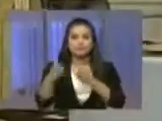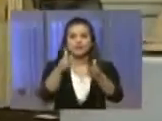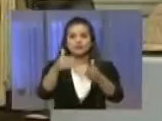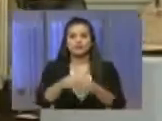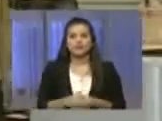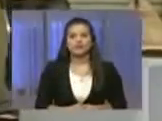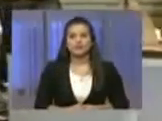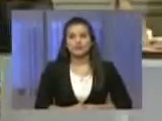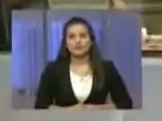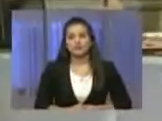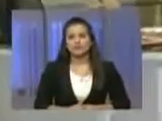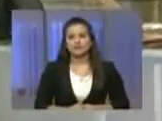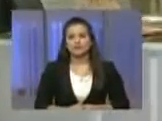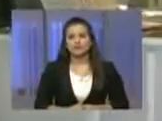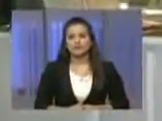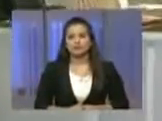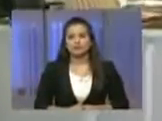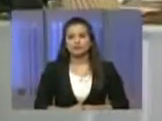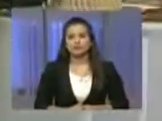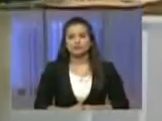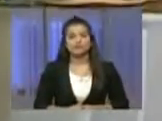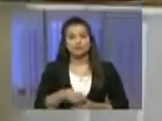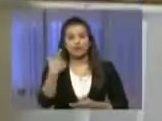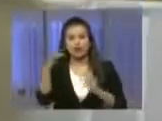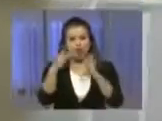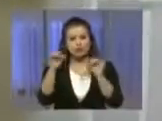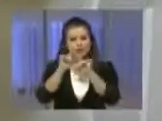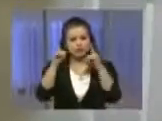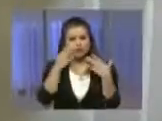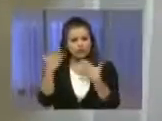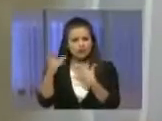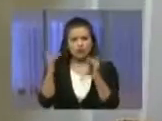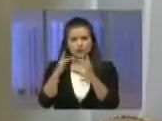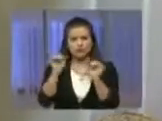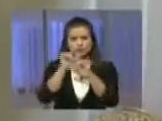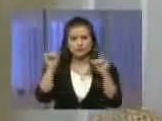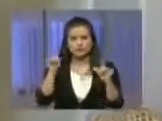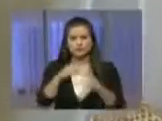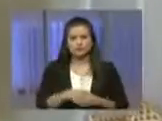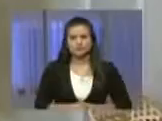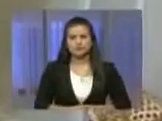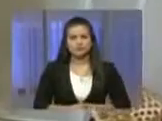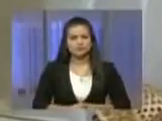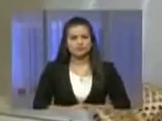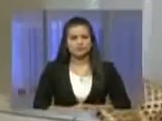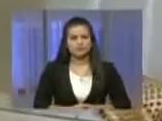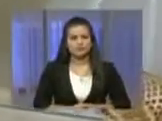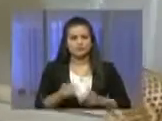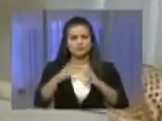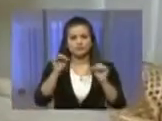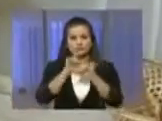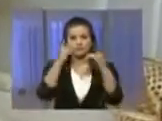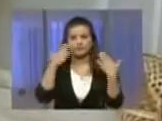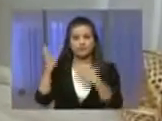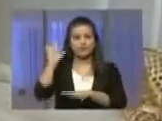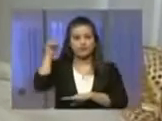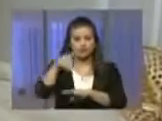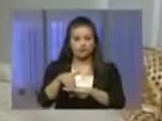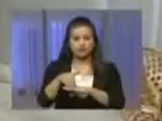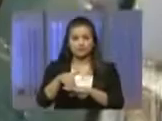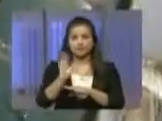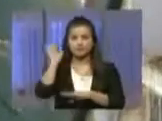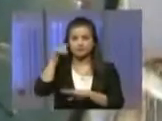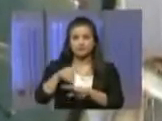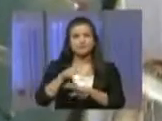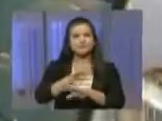Chávez bueno tenemos un buen pase ahora maracay maracay ayayay maracay aay